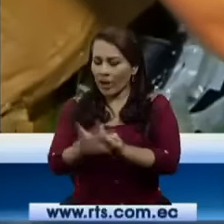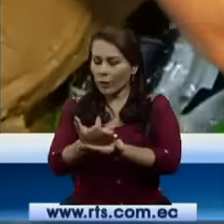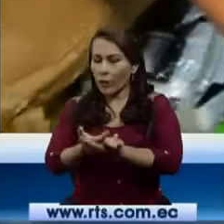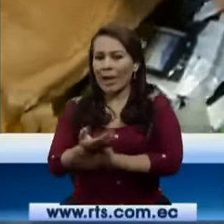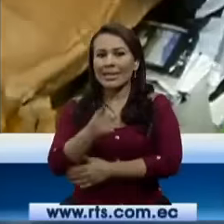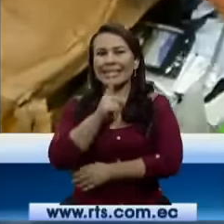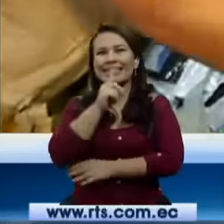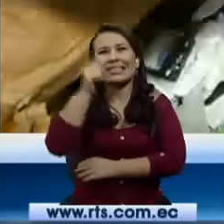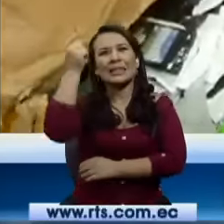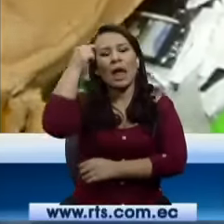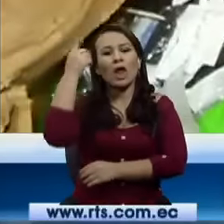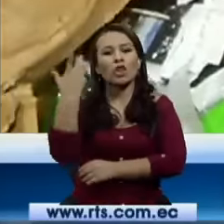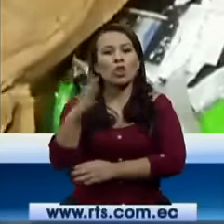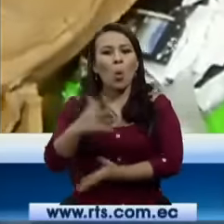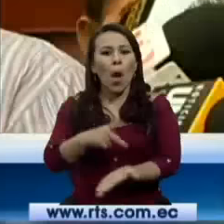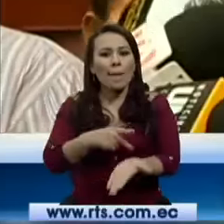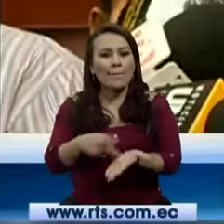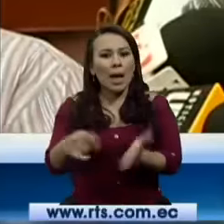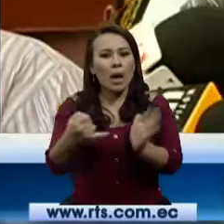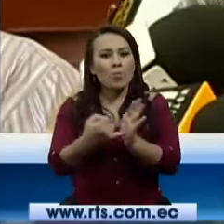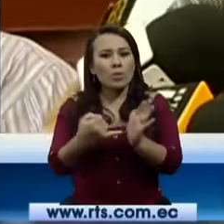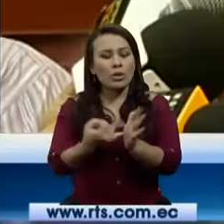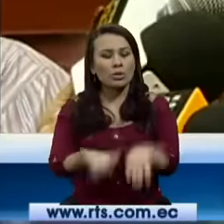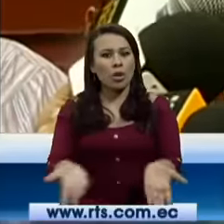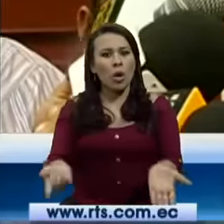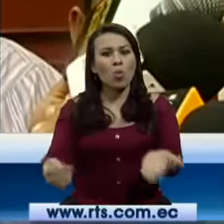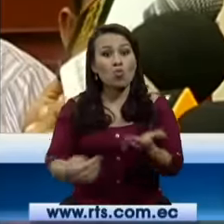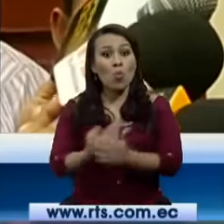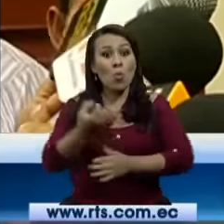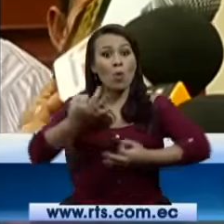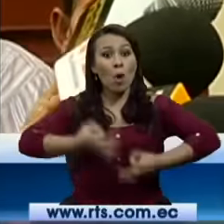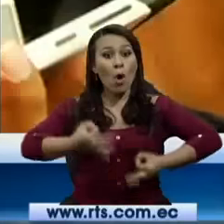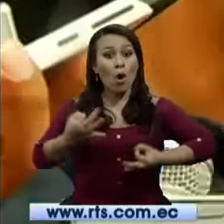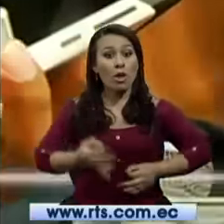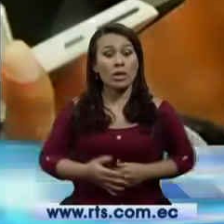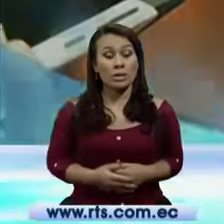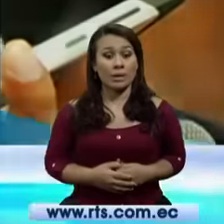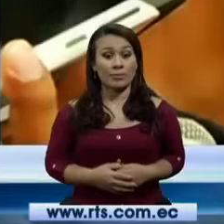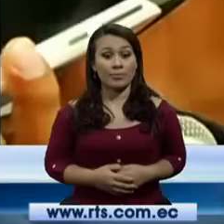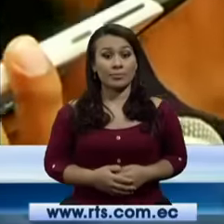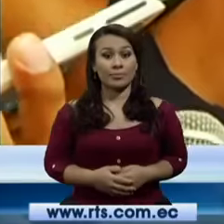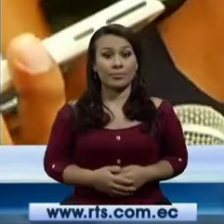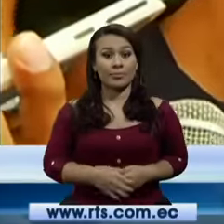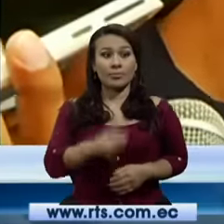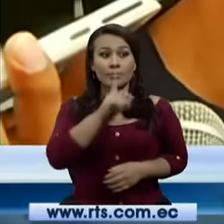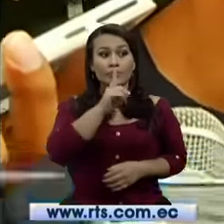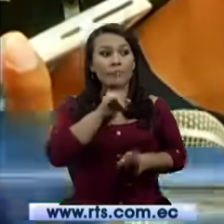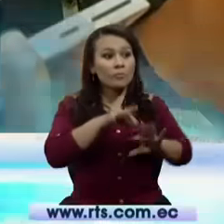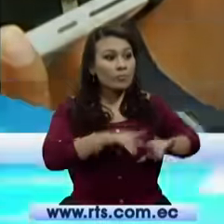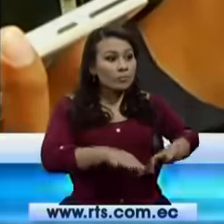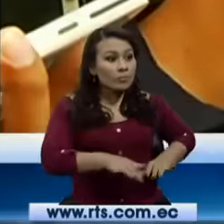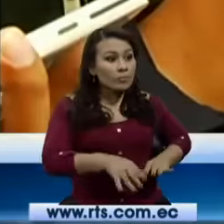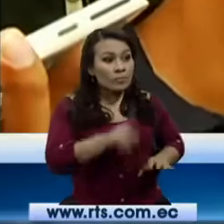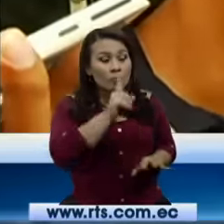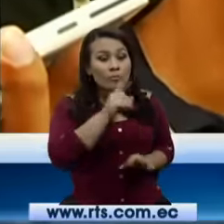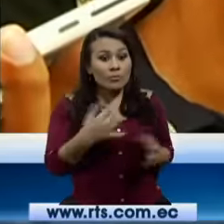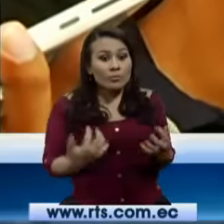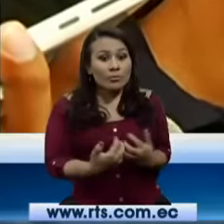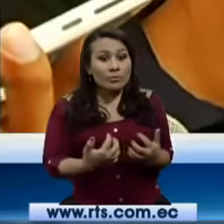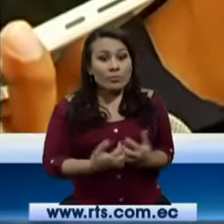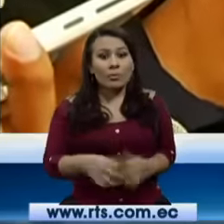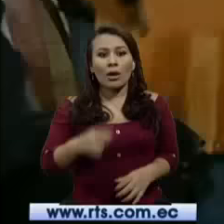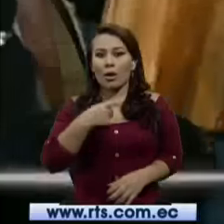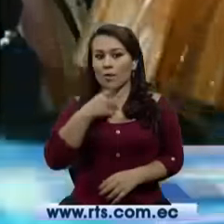en las investigaciones previas totalmente nuevo de paquet son los celulares Ah alterando o reprogramando porque tienen los equipos